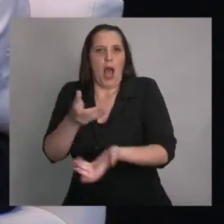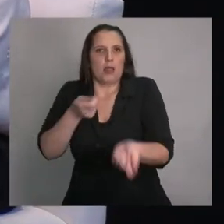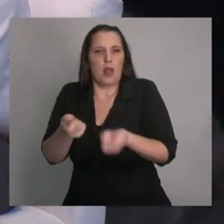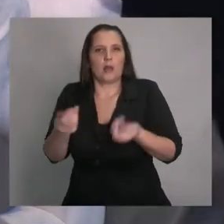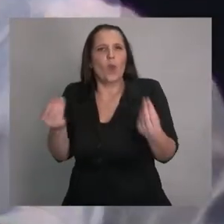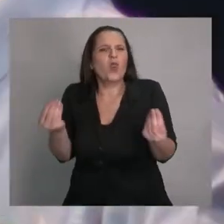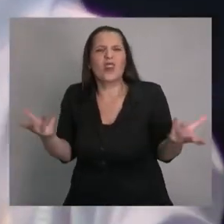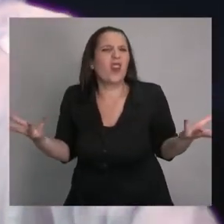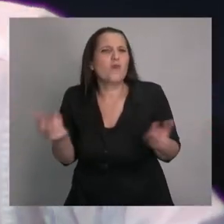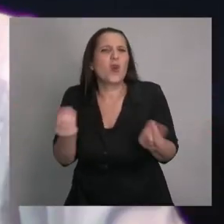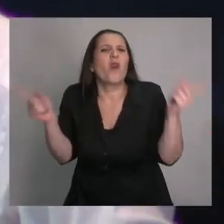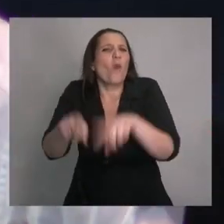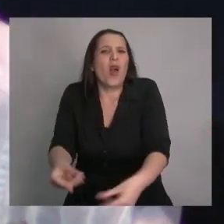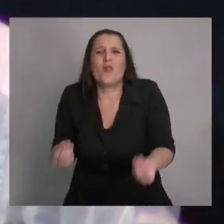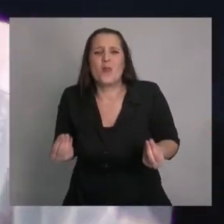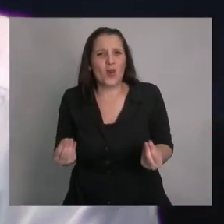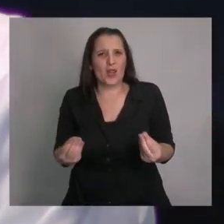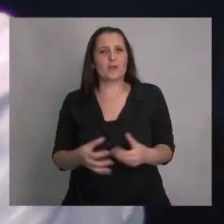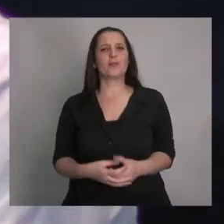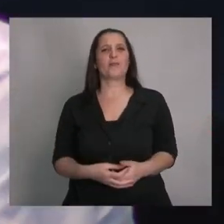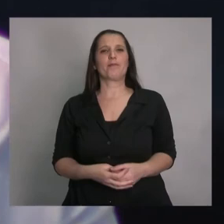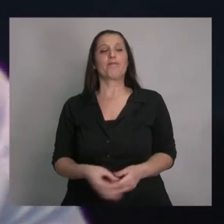bueno pero en yo